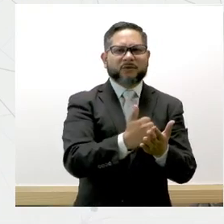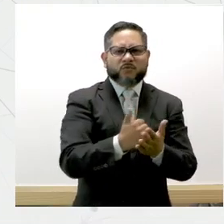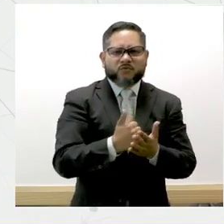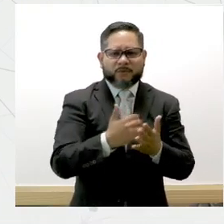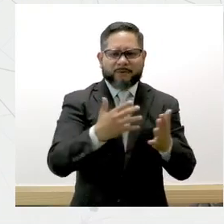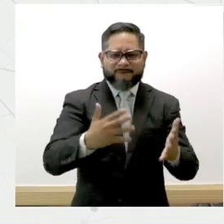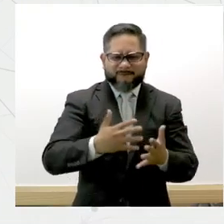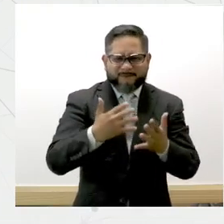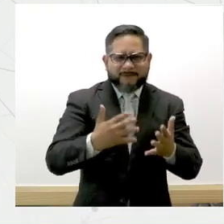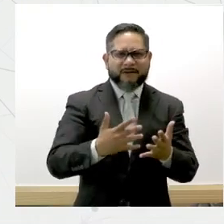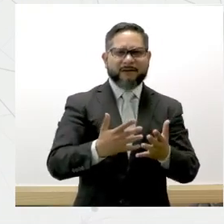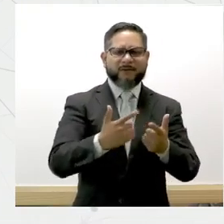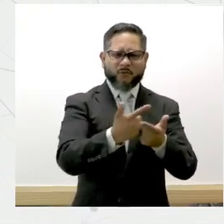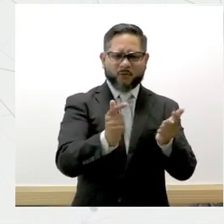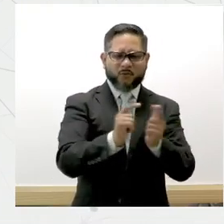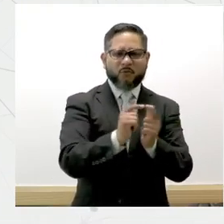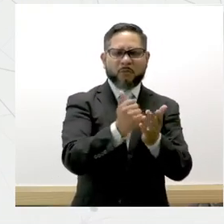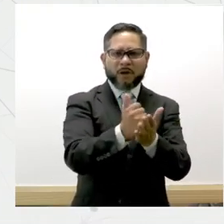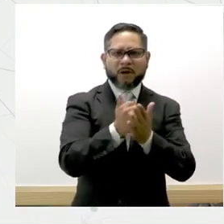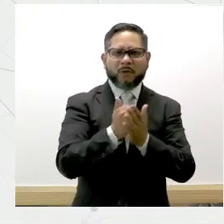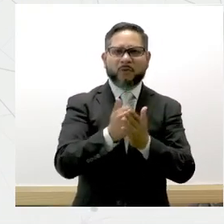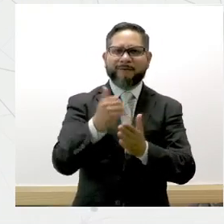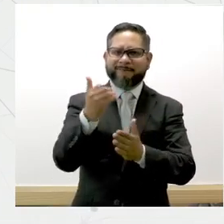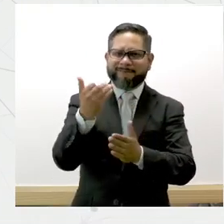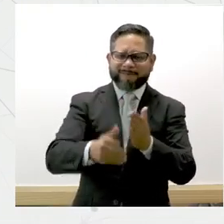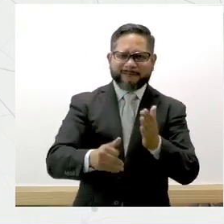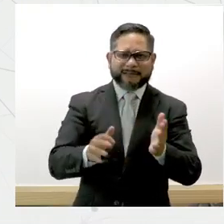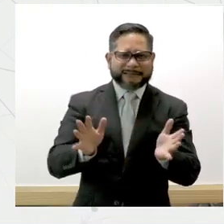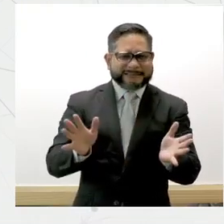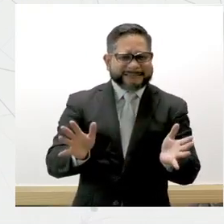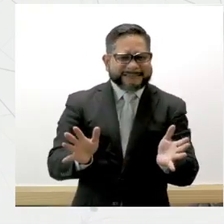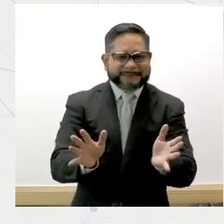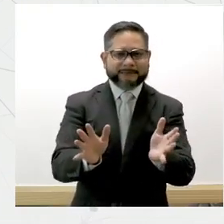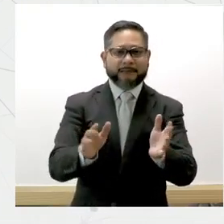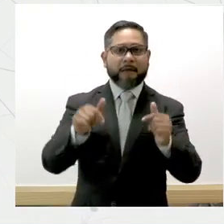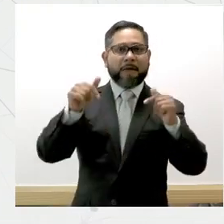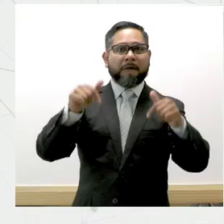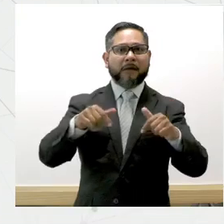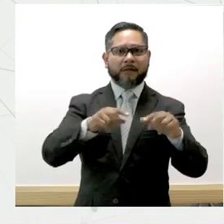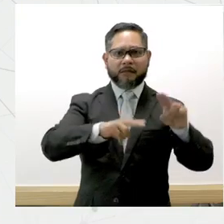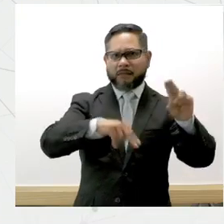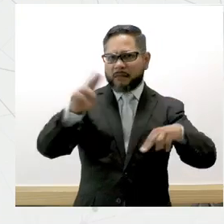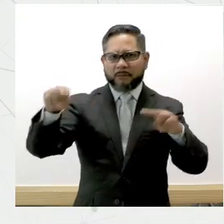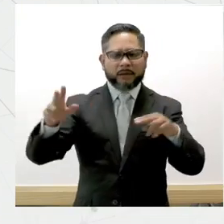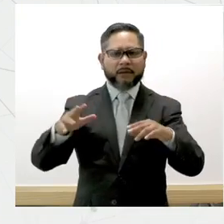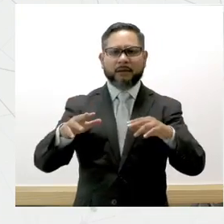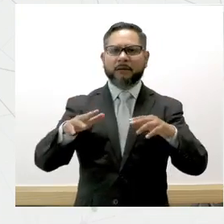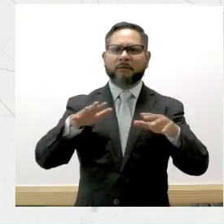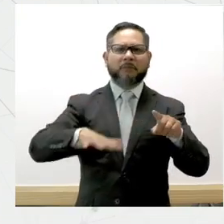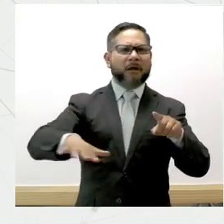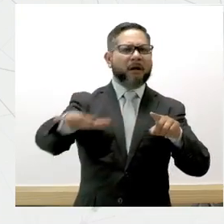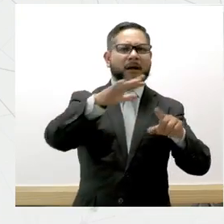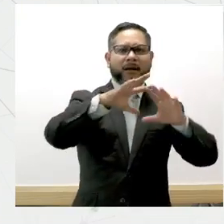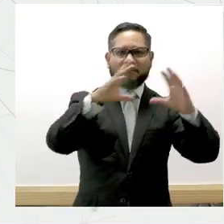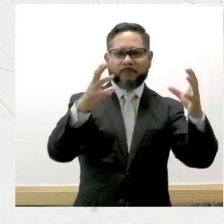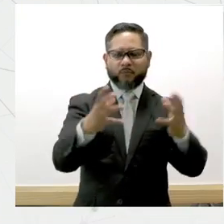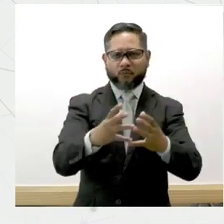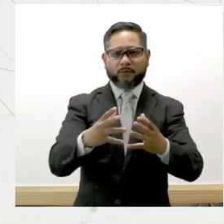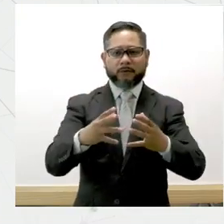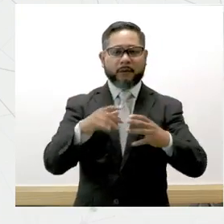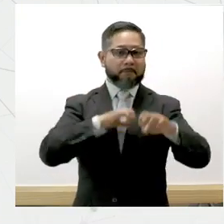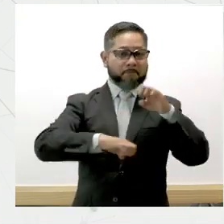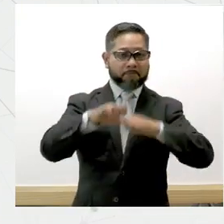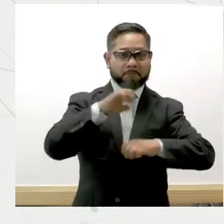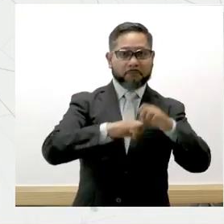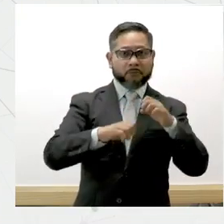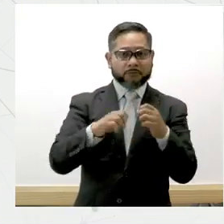en la que ahora mismo estamos integradas mujeres de todo el sector público, de todos los niveles territoriales, también de a nivel de empresas, y en el que llevamos